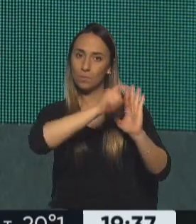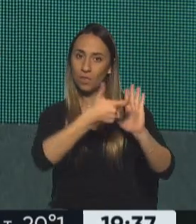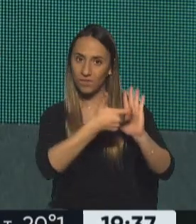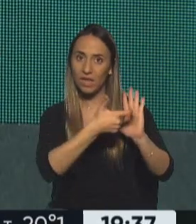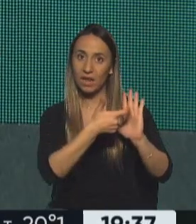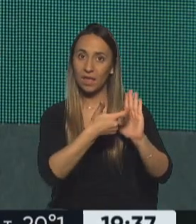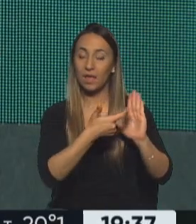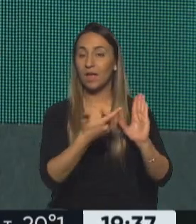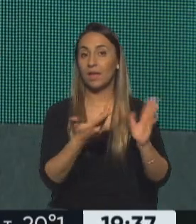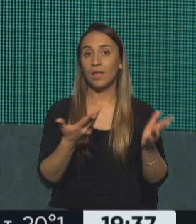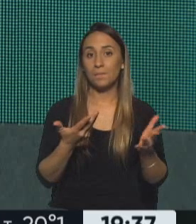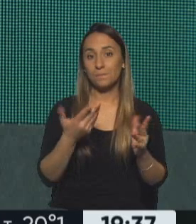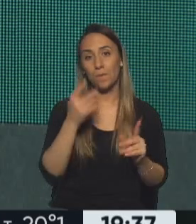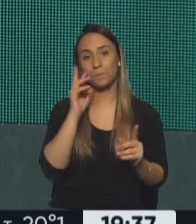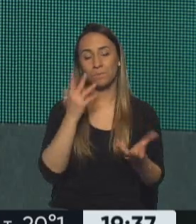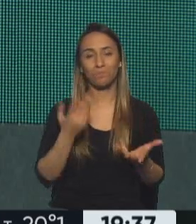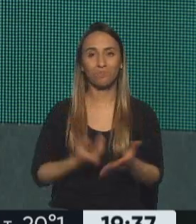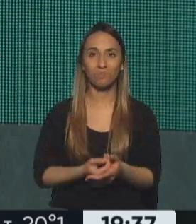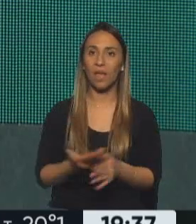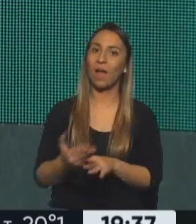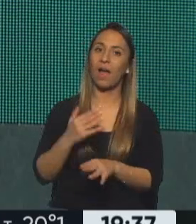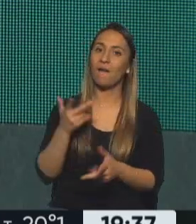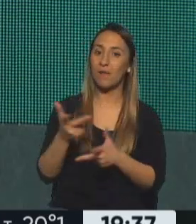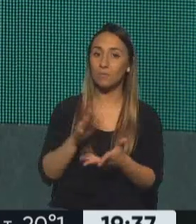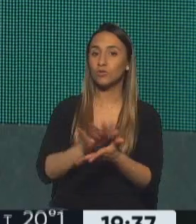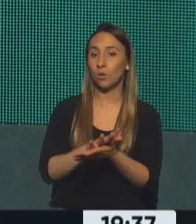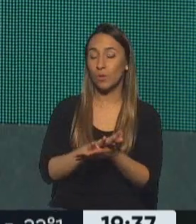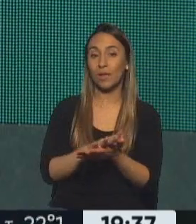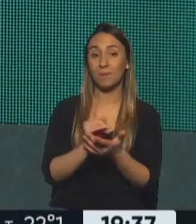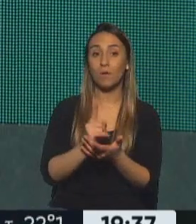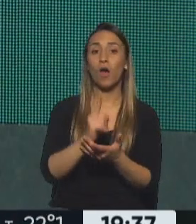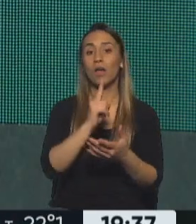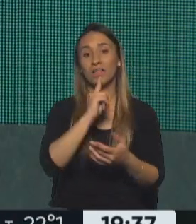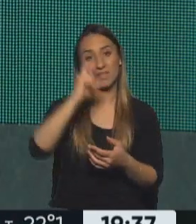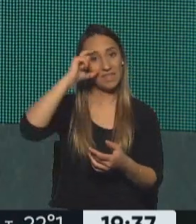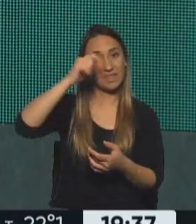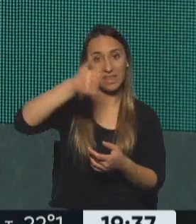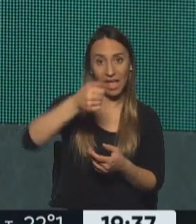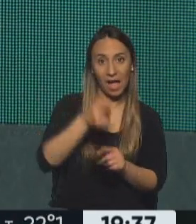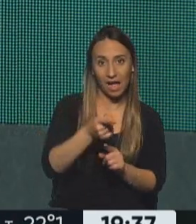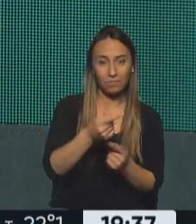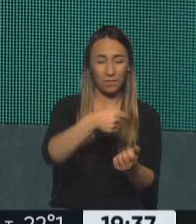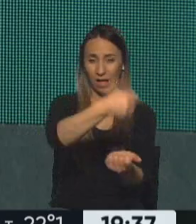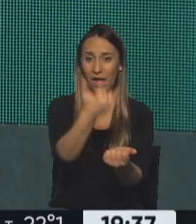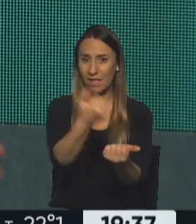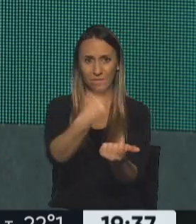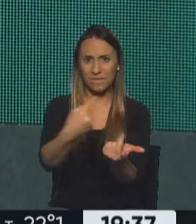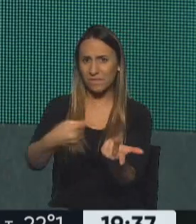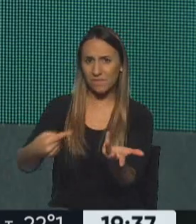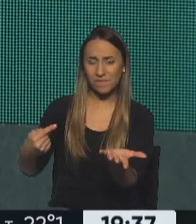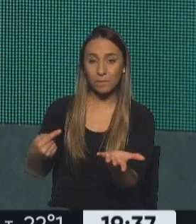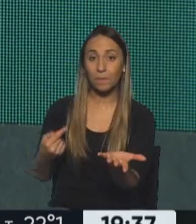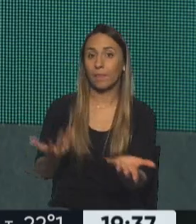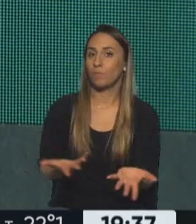de esta mirada, cuando hablábamos del amplio espectro, ¿no? Y este abanico que decía recién Débora, bueno, las